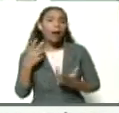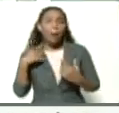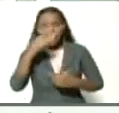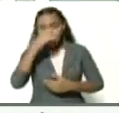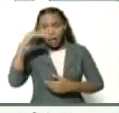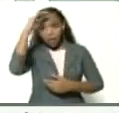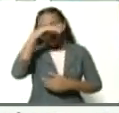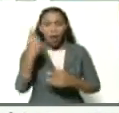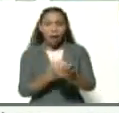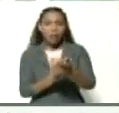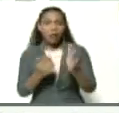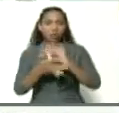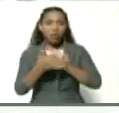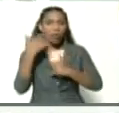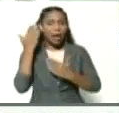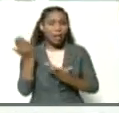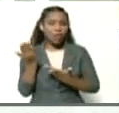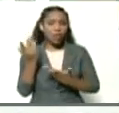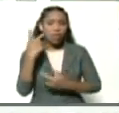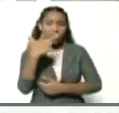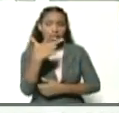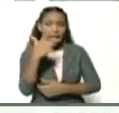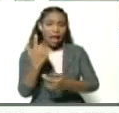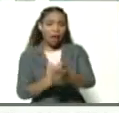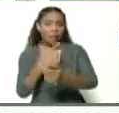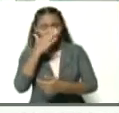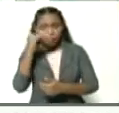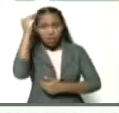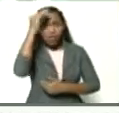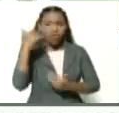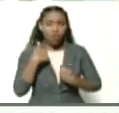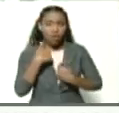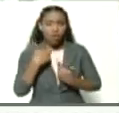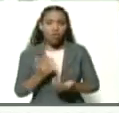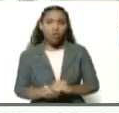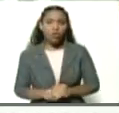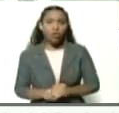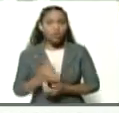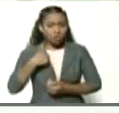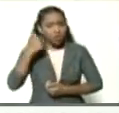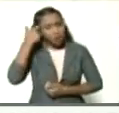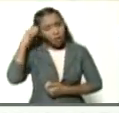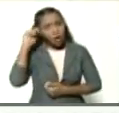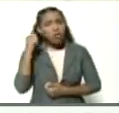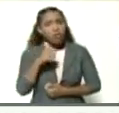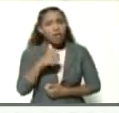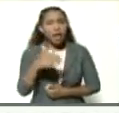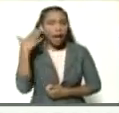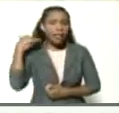todas que yo, mis tres hermanas mayores, lo recuerdo muy bien.